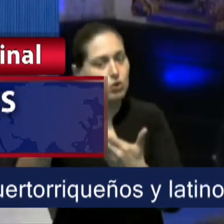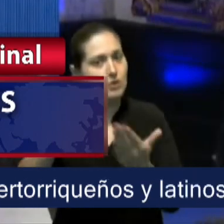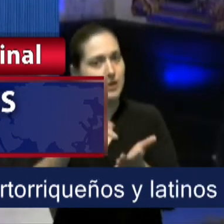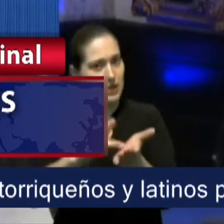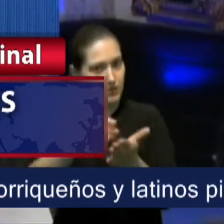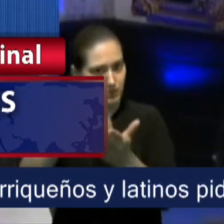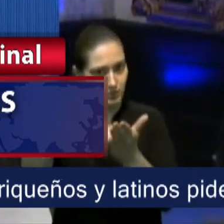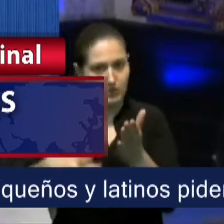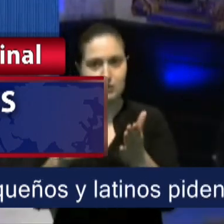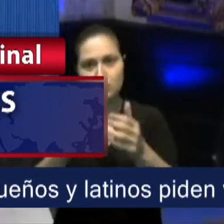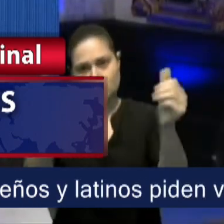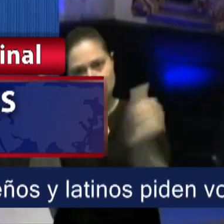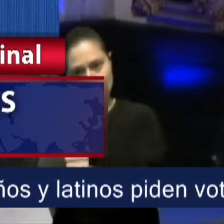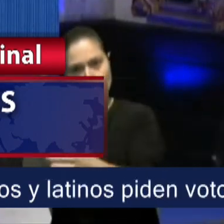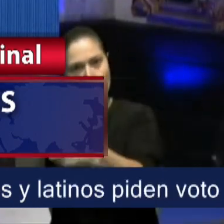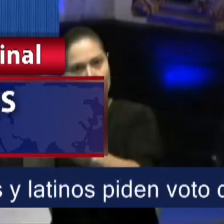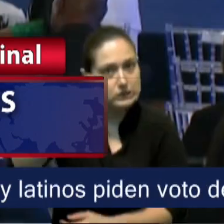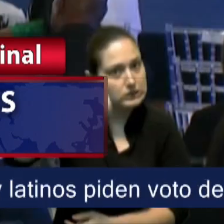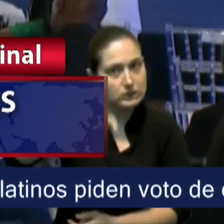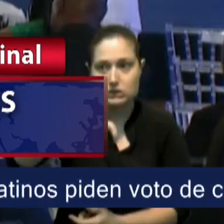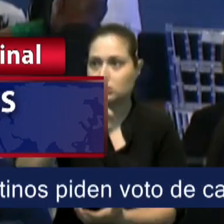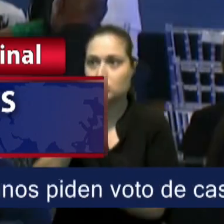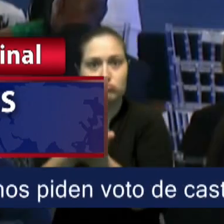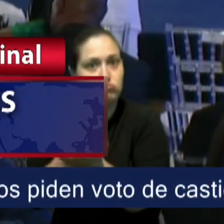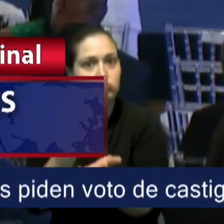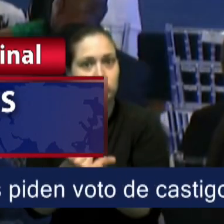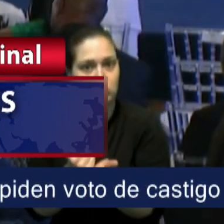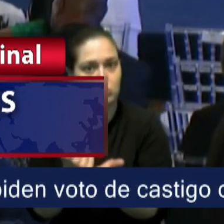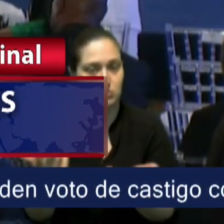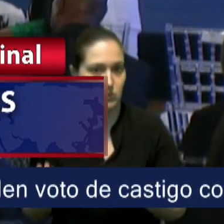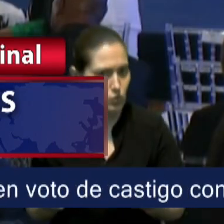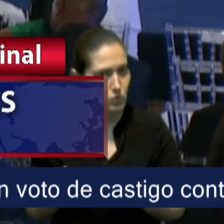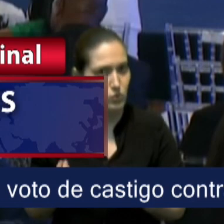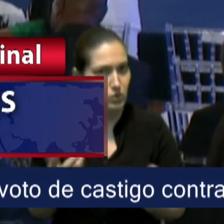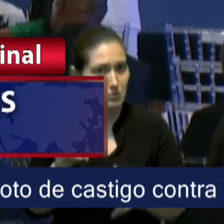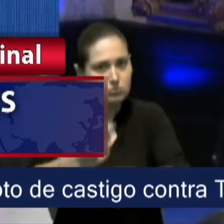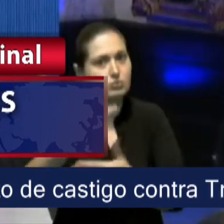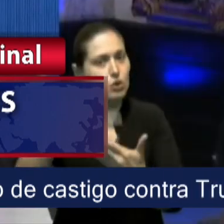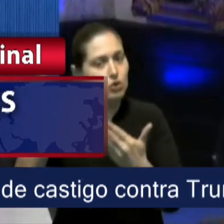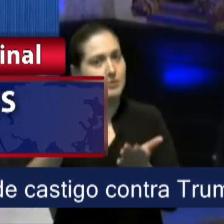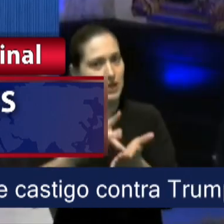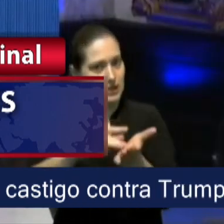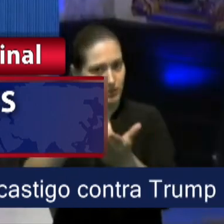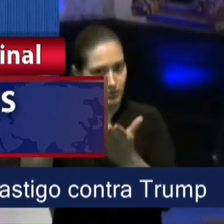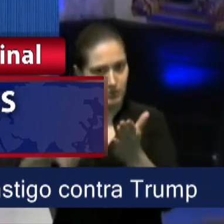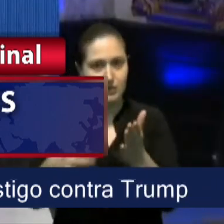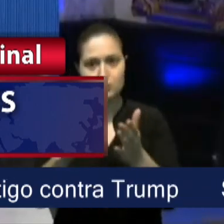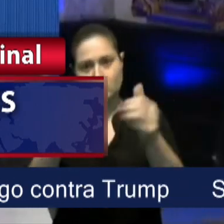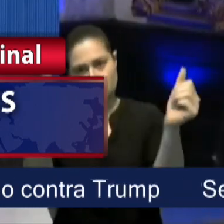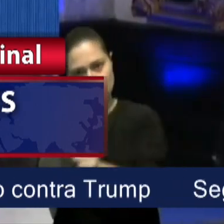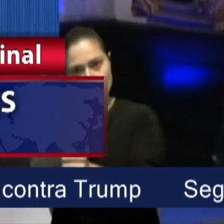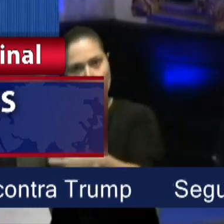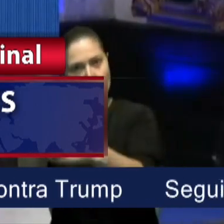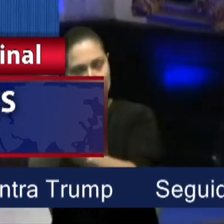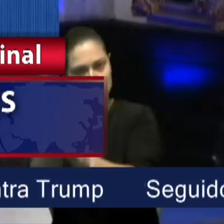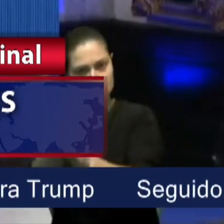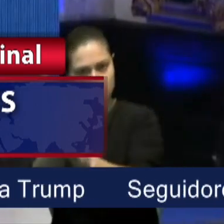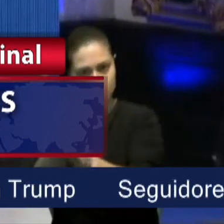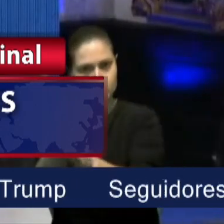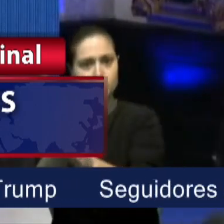según las autoridades de salud las listas de espera para medicinas de alto costo han disminuido en el